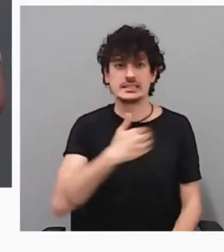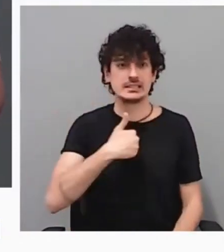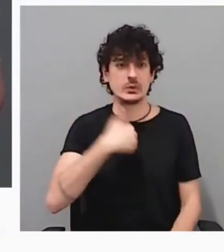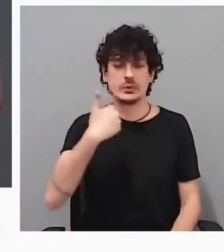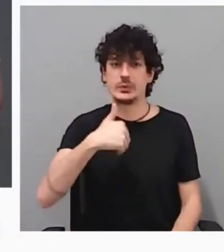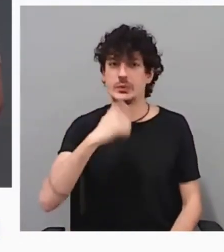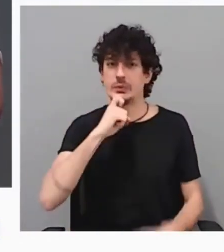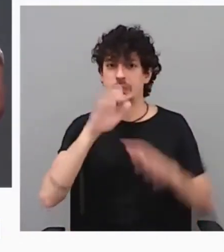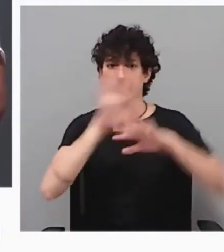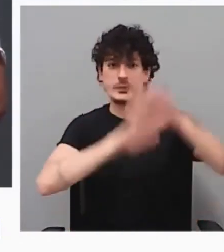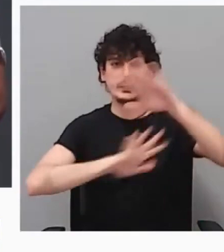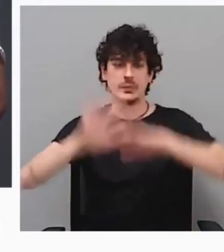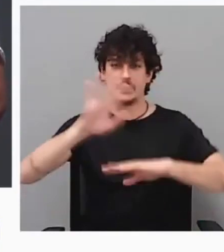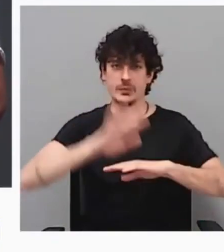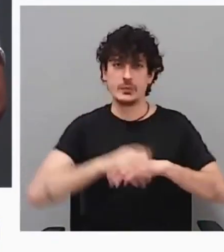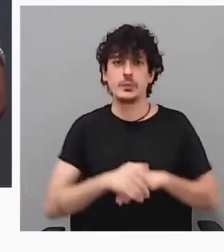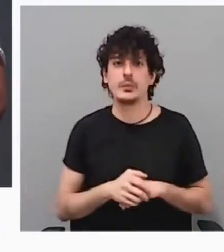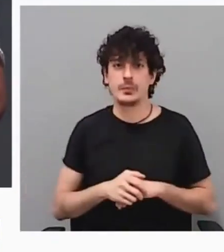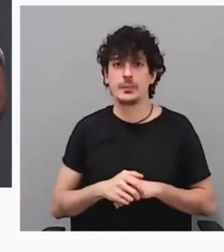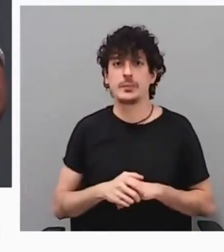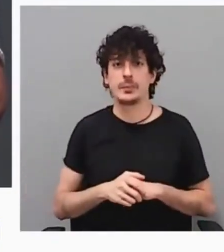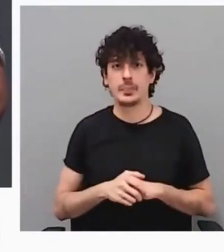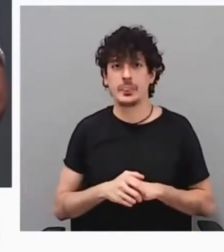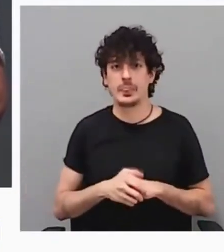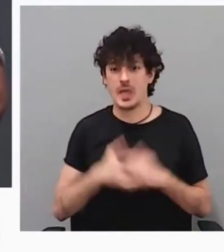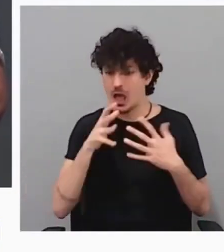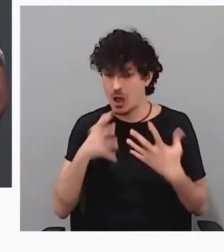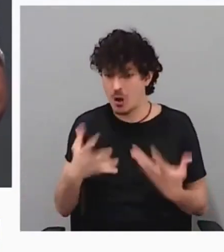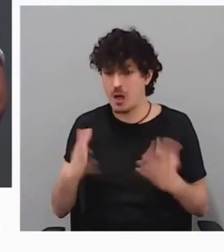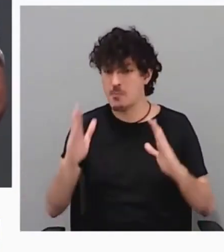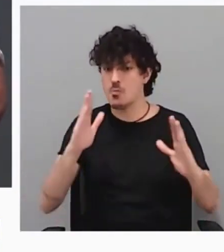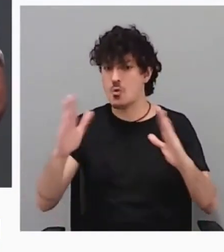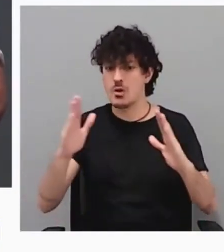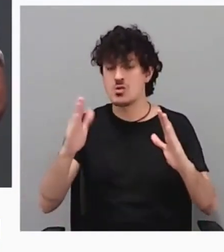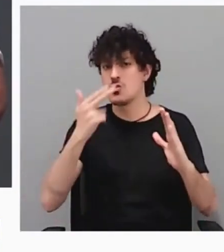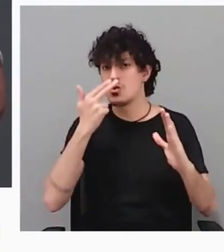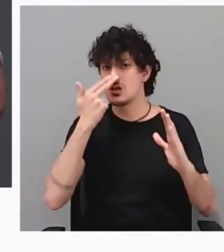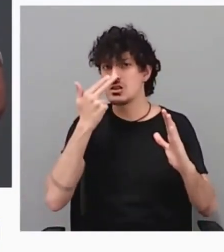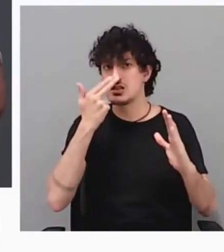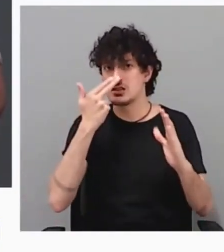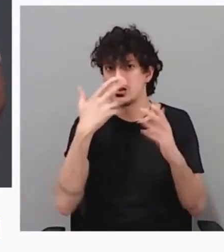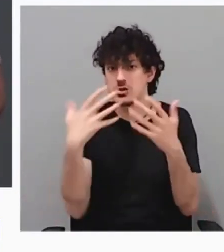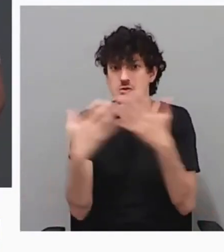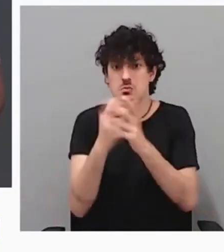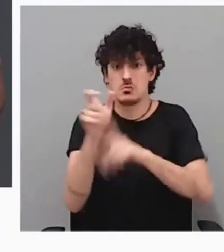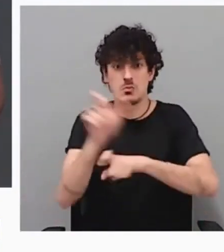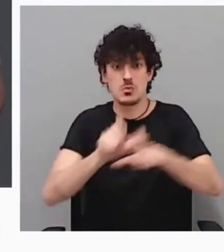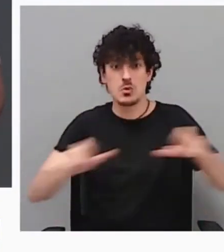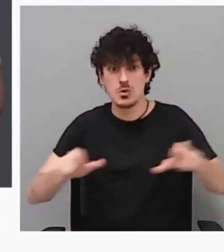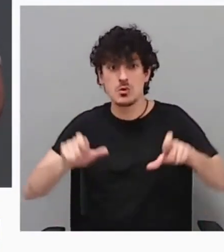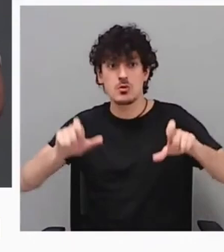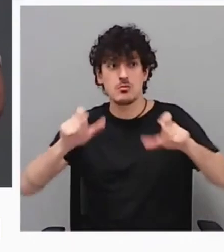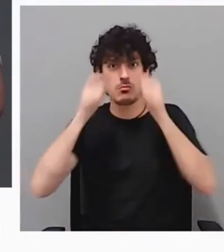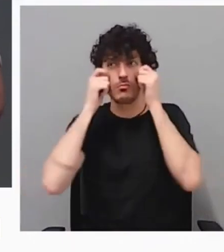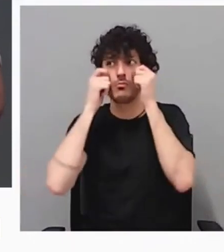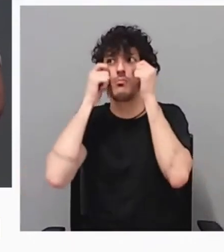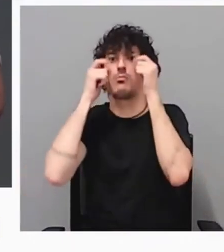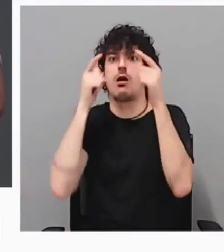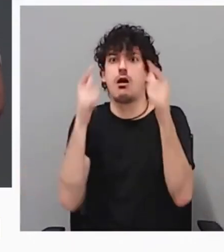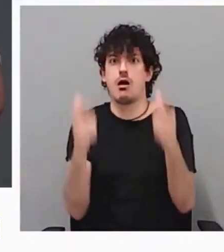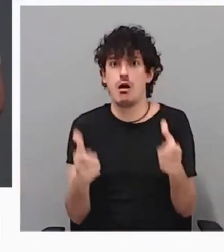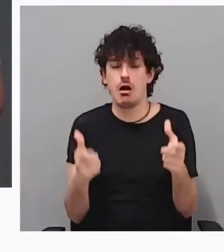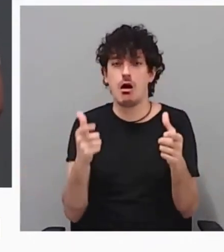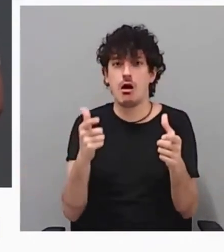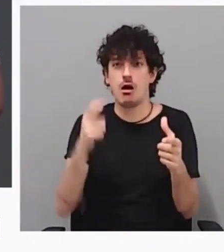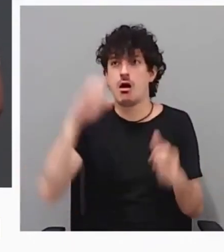plazos. Estamos en un momento interesante, porque todo el mundo se da cuenta que hay que ser multidisciplinar. El mundo académico no va a